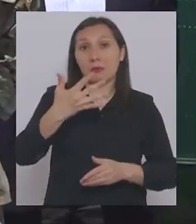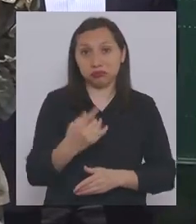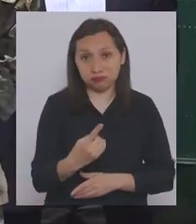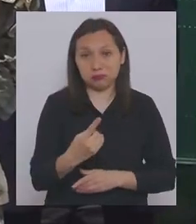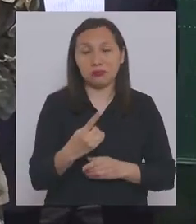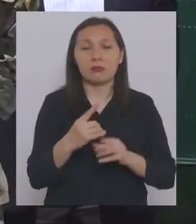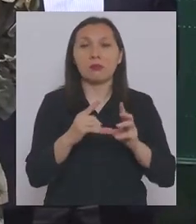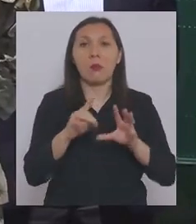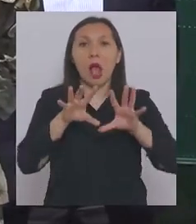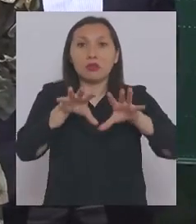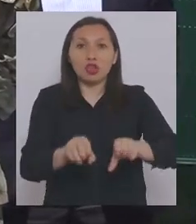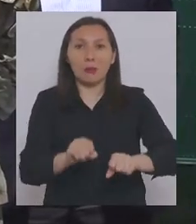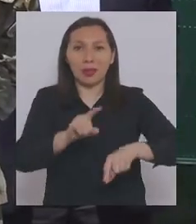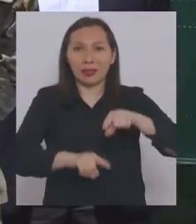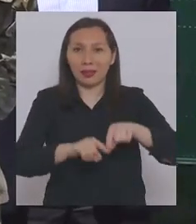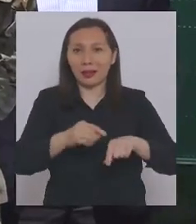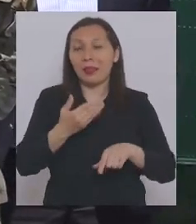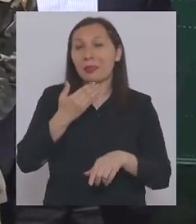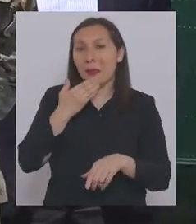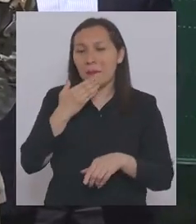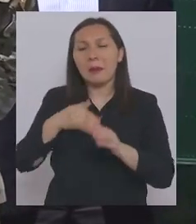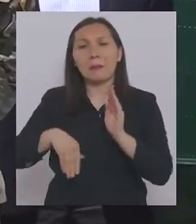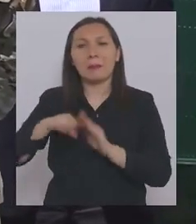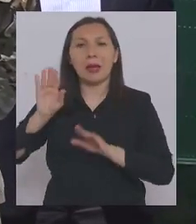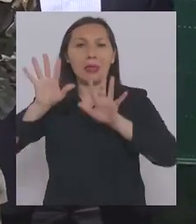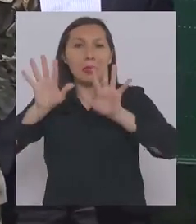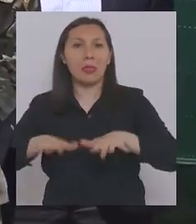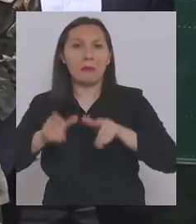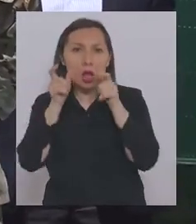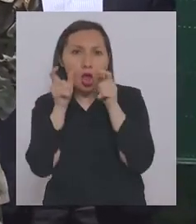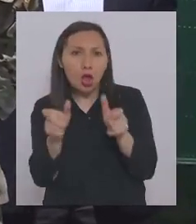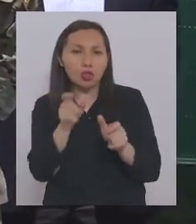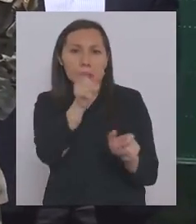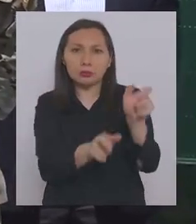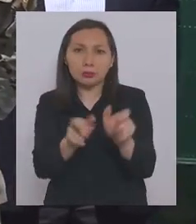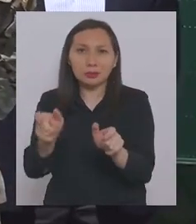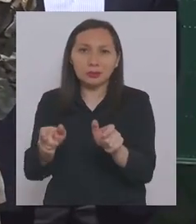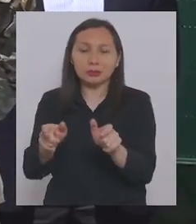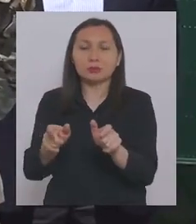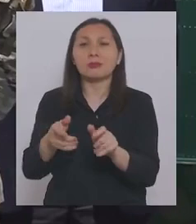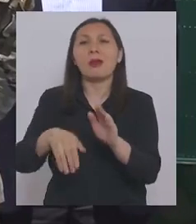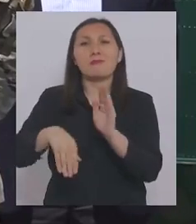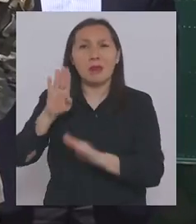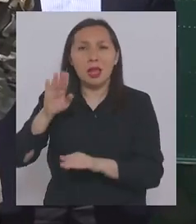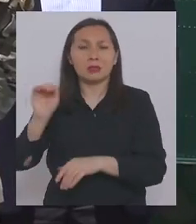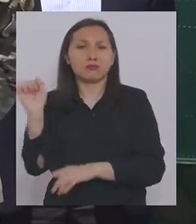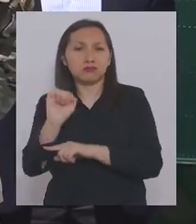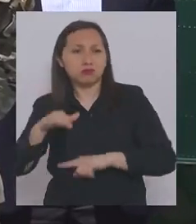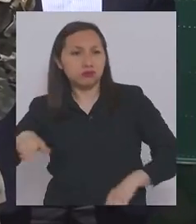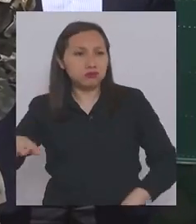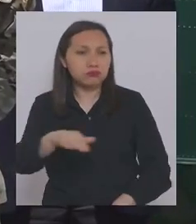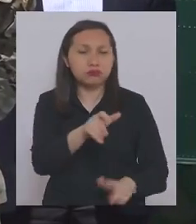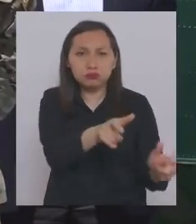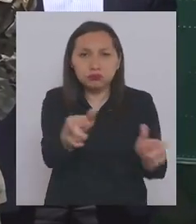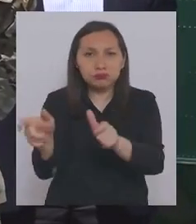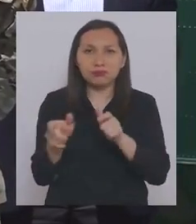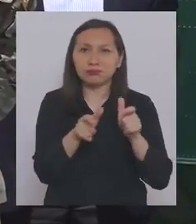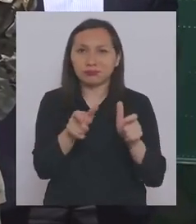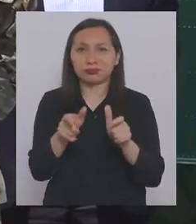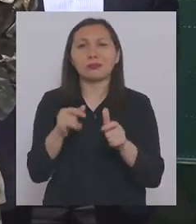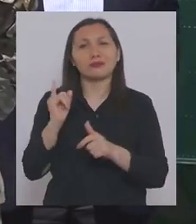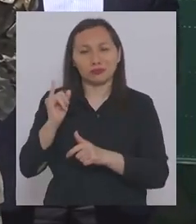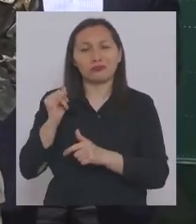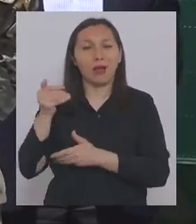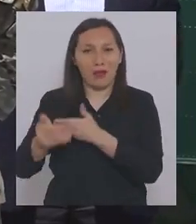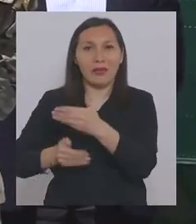las usurpaciones. Se han logrado hacer más de 10.000 controles. Hay más patrullaje, hay más vigilancia. Y por tanto estamos